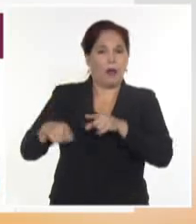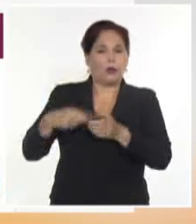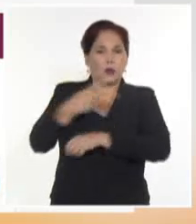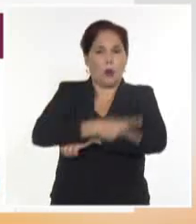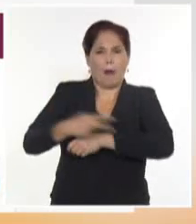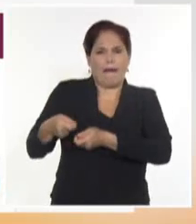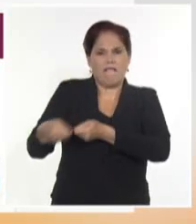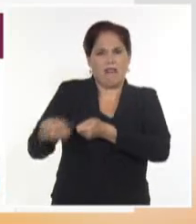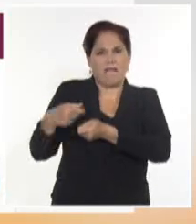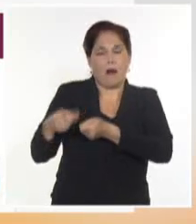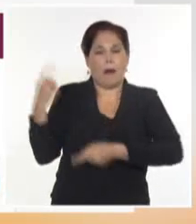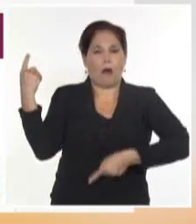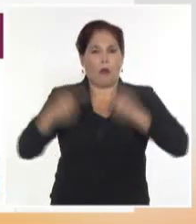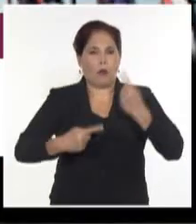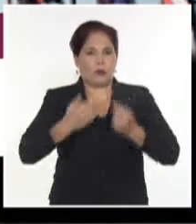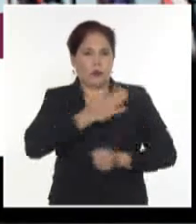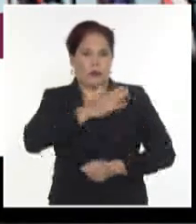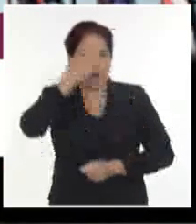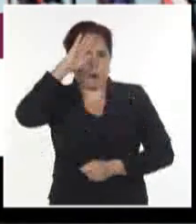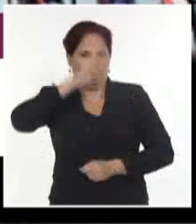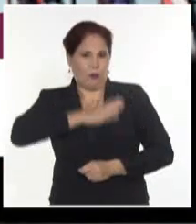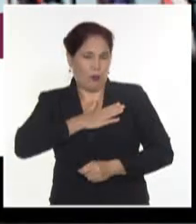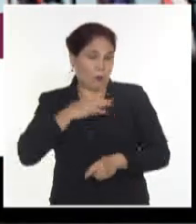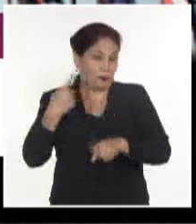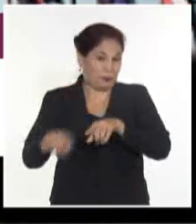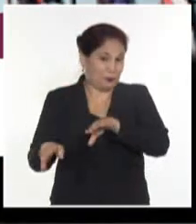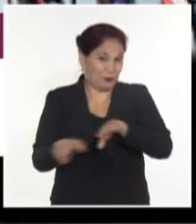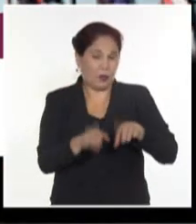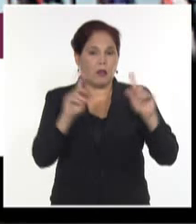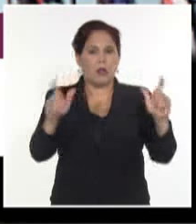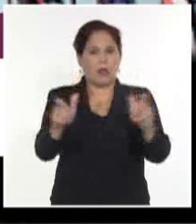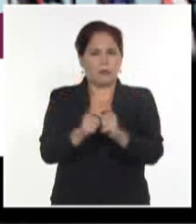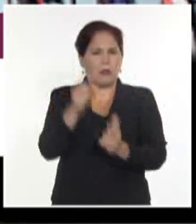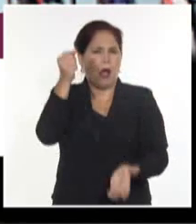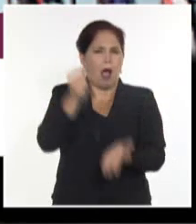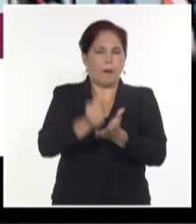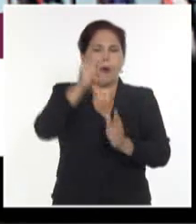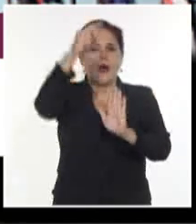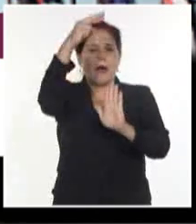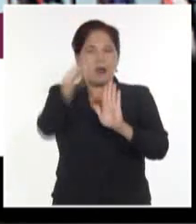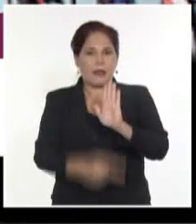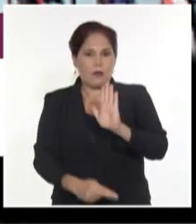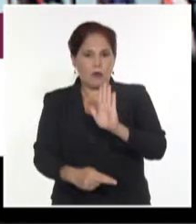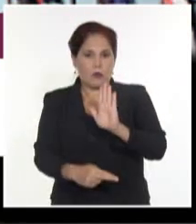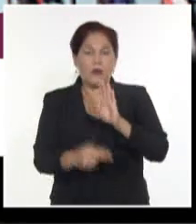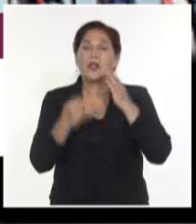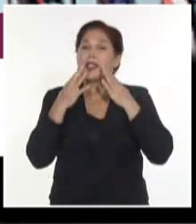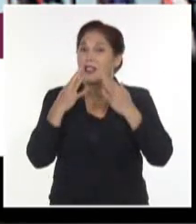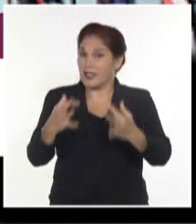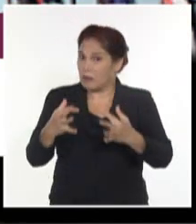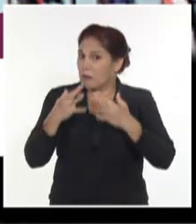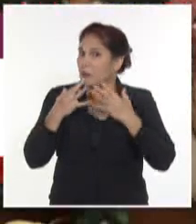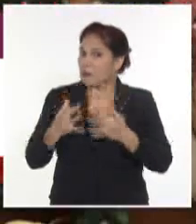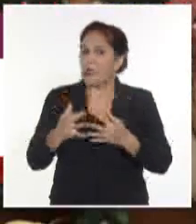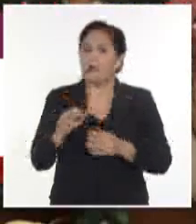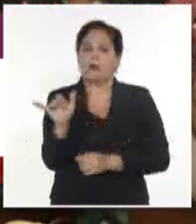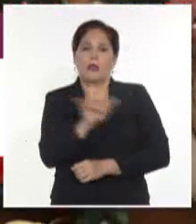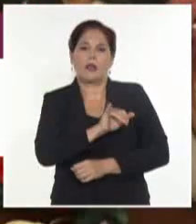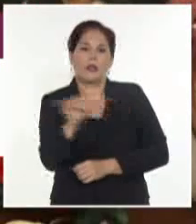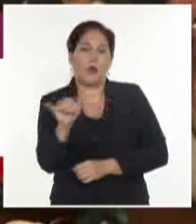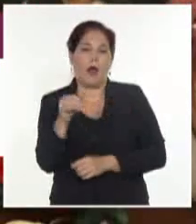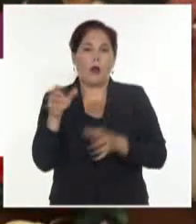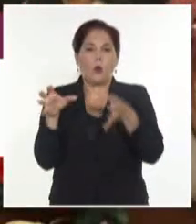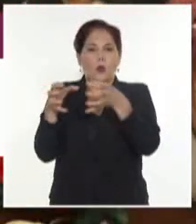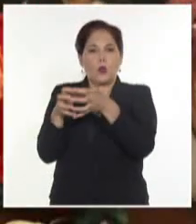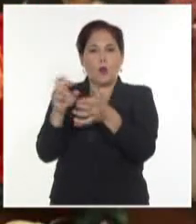enfrenta nuestro pueblo por otra parte en la cita se aprobaron resoluciones sobre temas de interés para las fuerzas de izquierda y